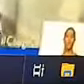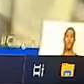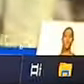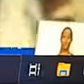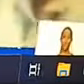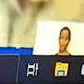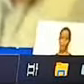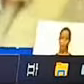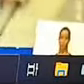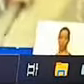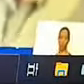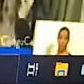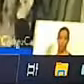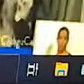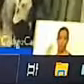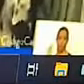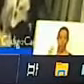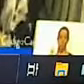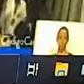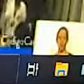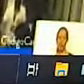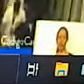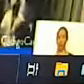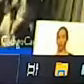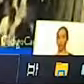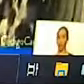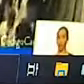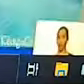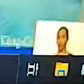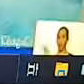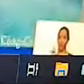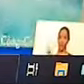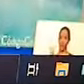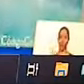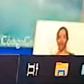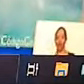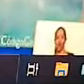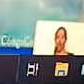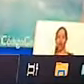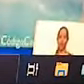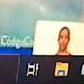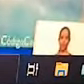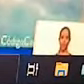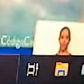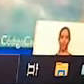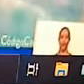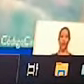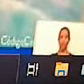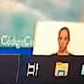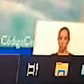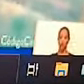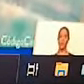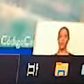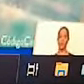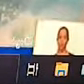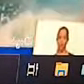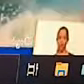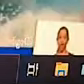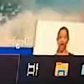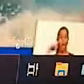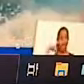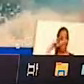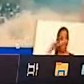Chile y Colombia que habría un número significativo de venezolanos que cruzarían la frontera para llevar la ayuda humanitaria. Pues al día siguiente eso